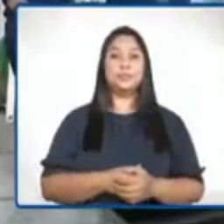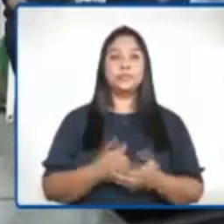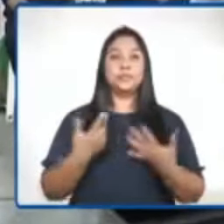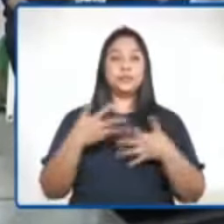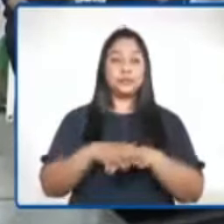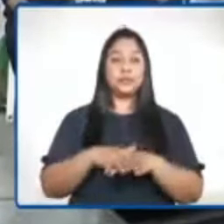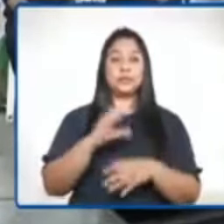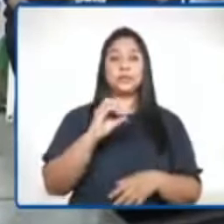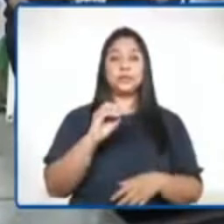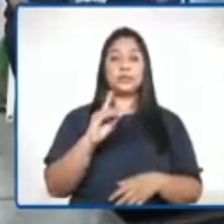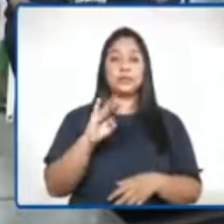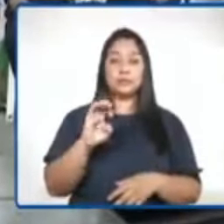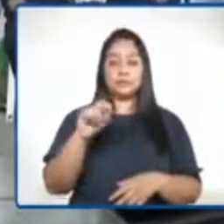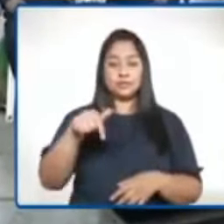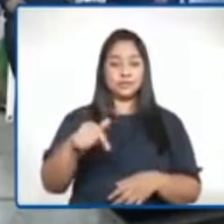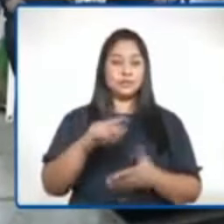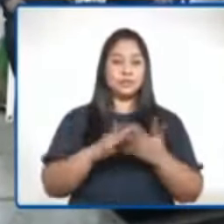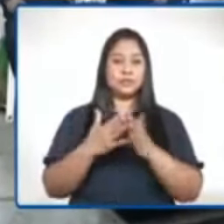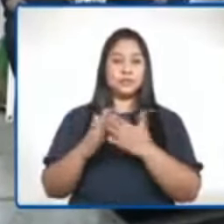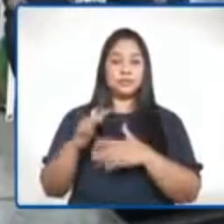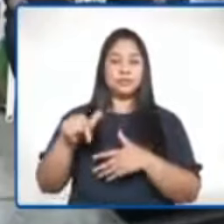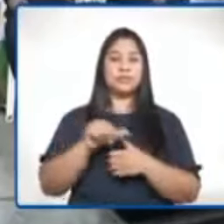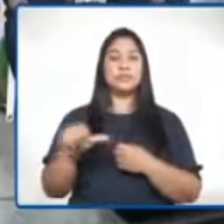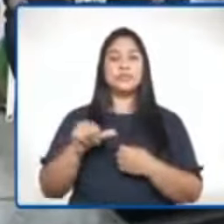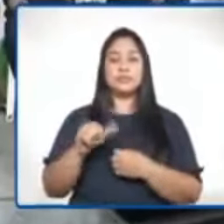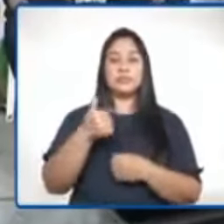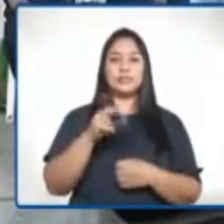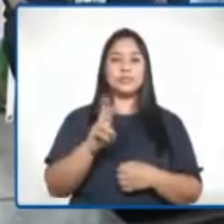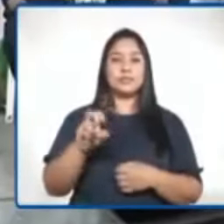integrantes del COCODE de esta comunidad de Aldea El Arenal,